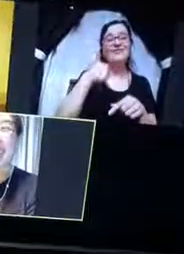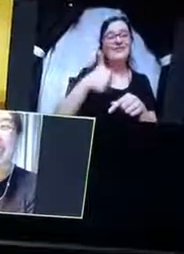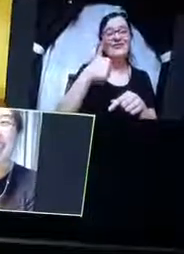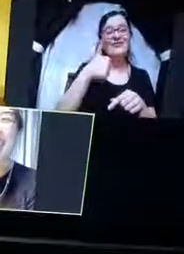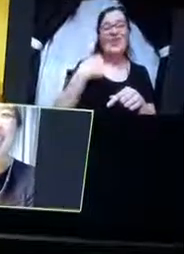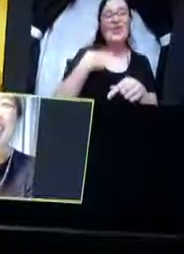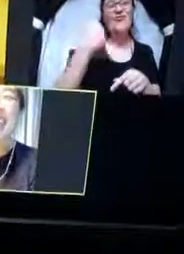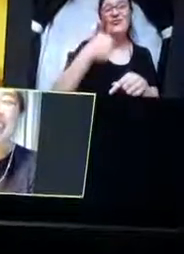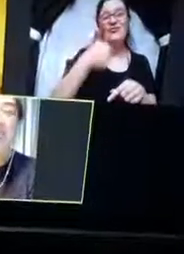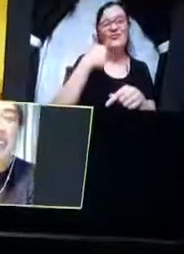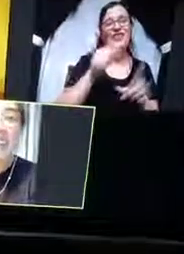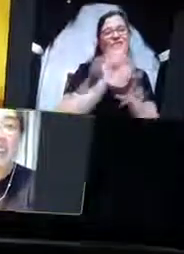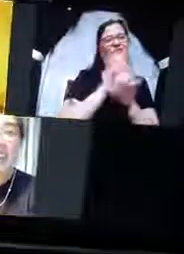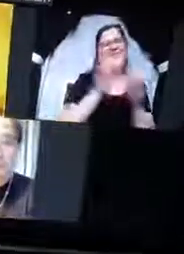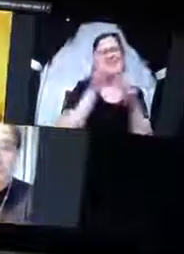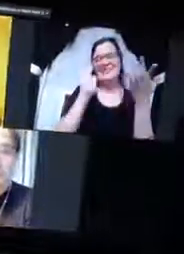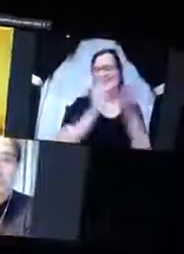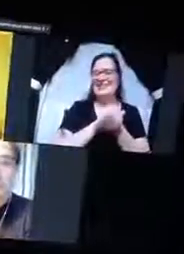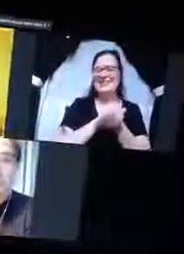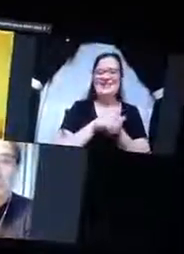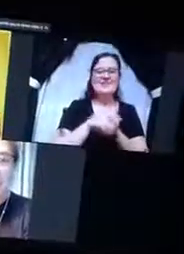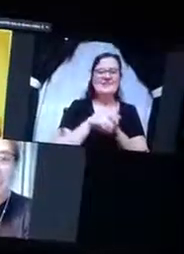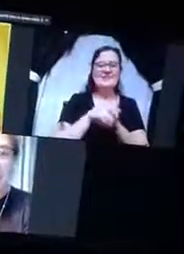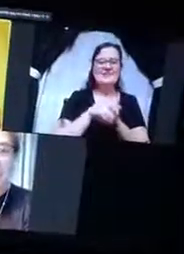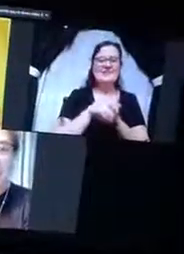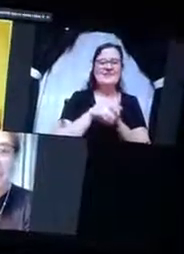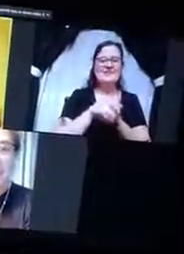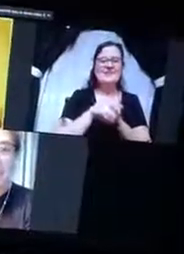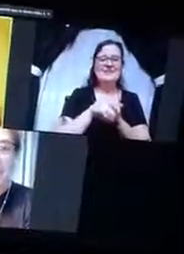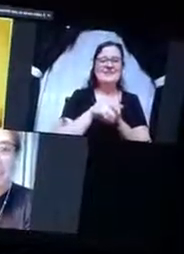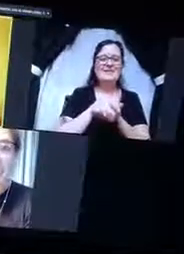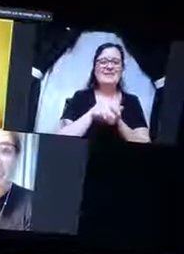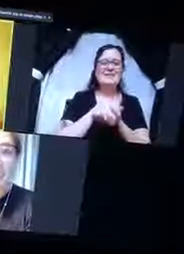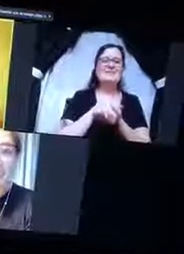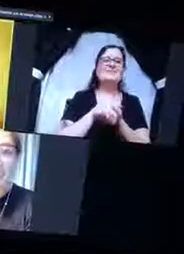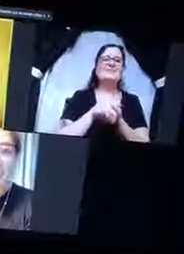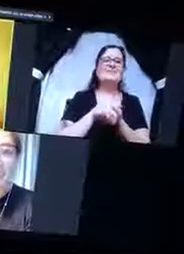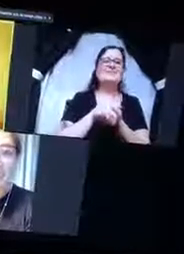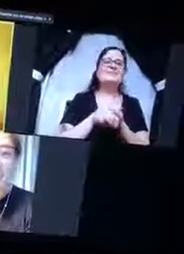clara, Así que, la verdad, es un placer verla.